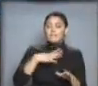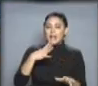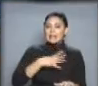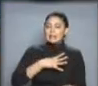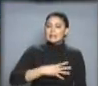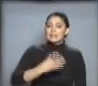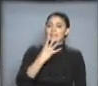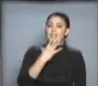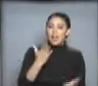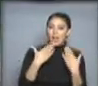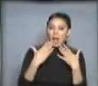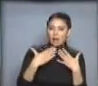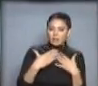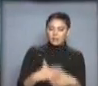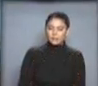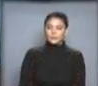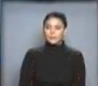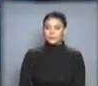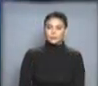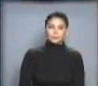total de oxígeno